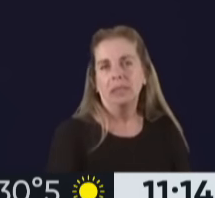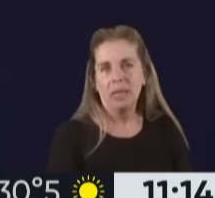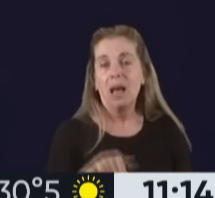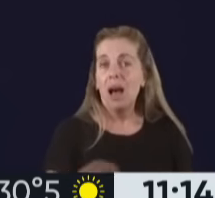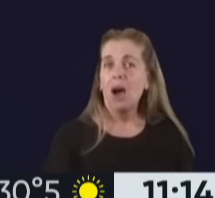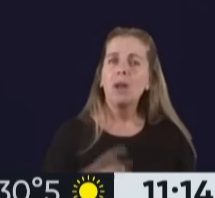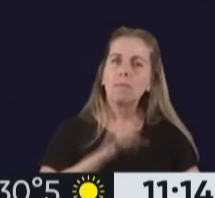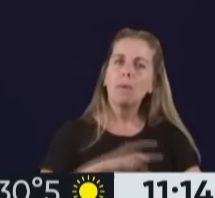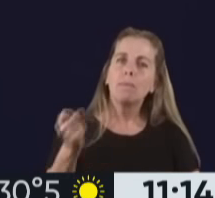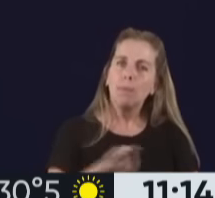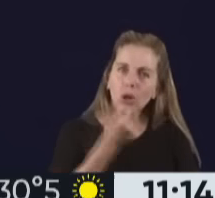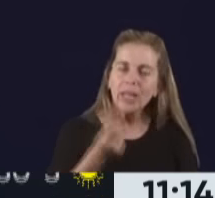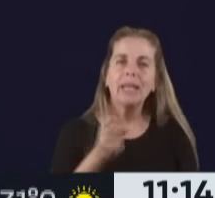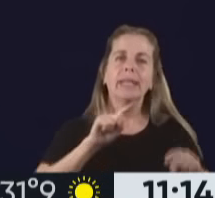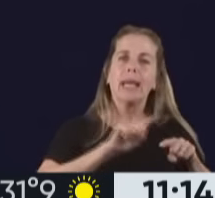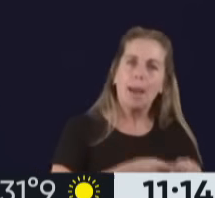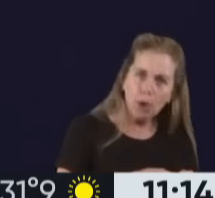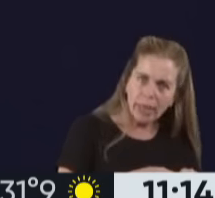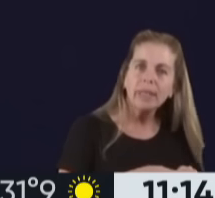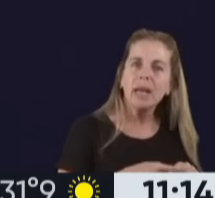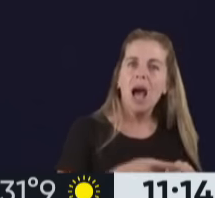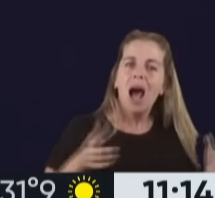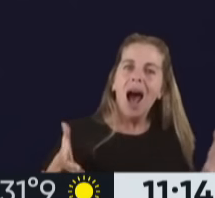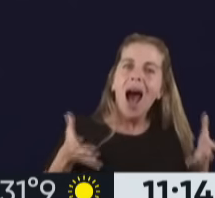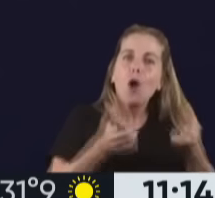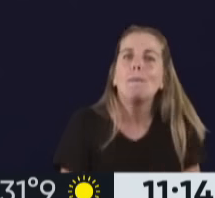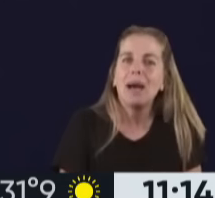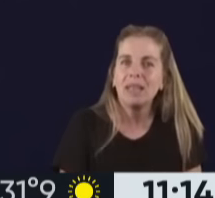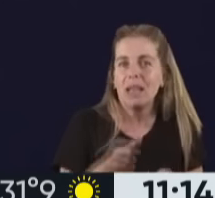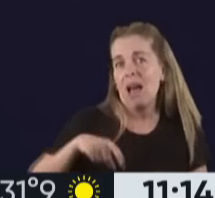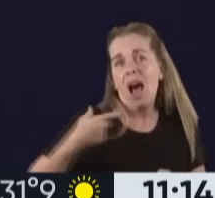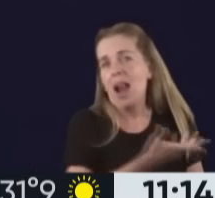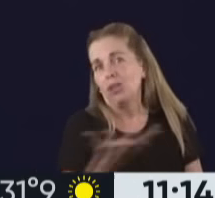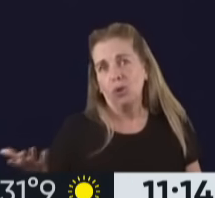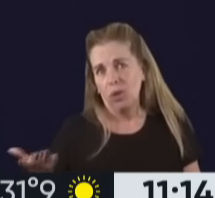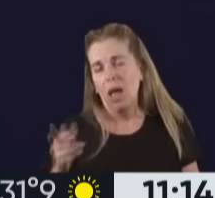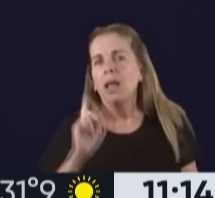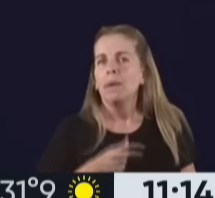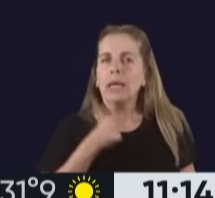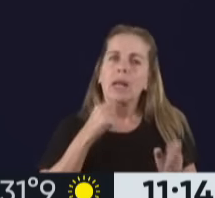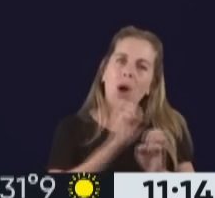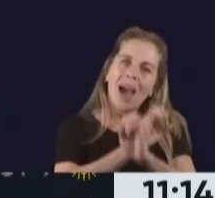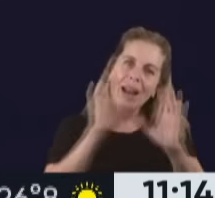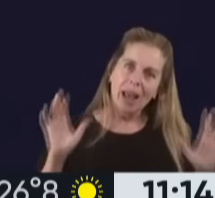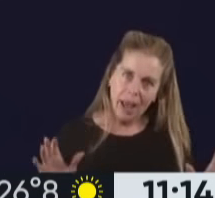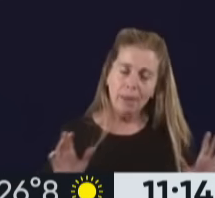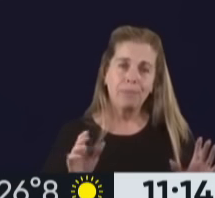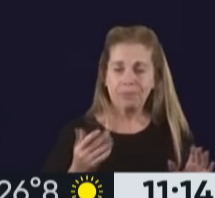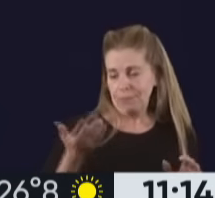política esté a la altura del momento bisagra que estamos viviendo. Y además aclarar que si bien estos